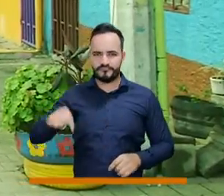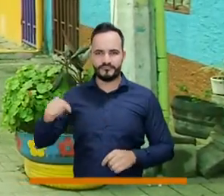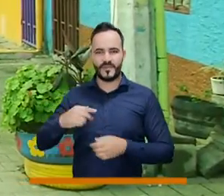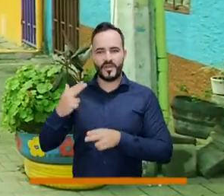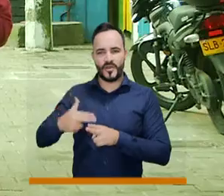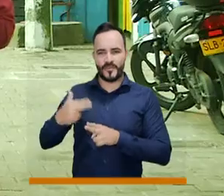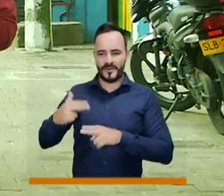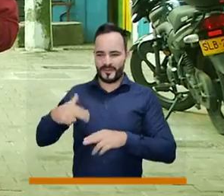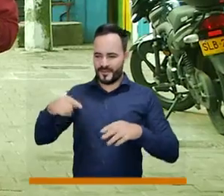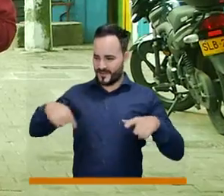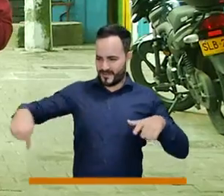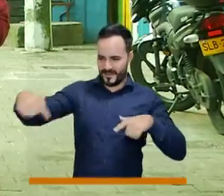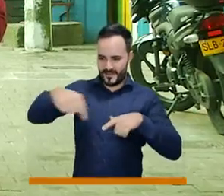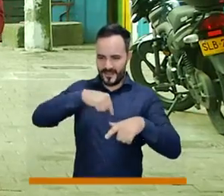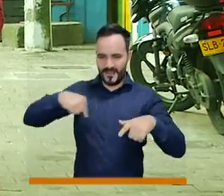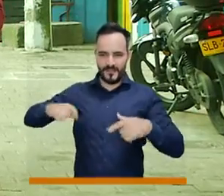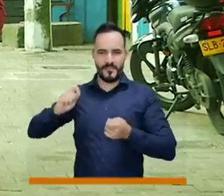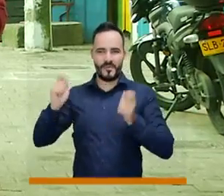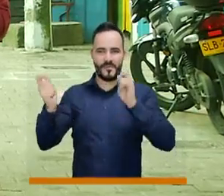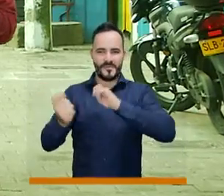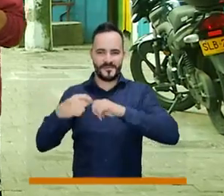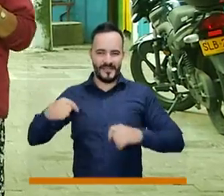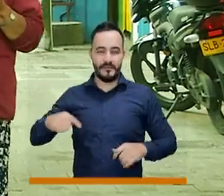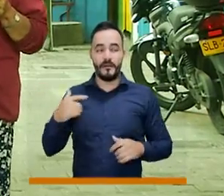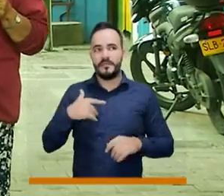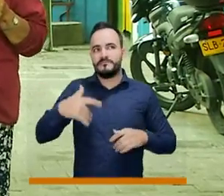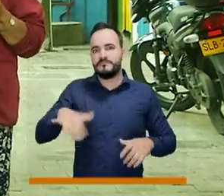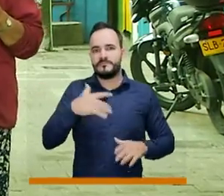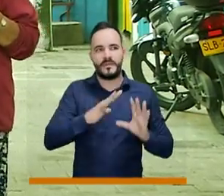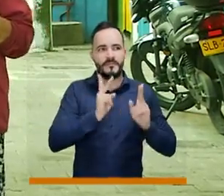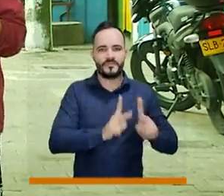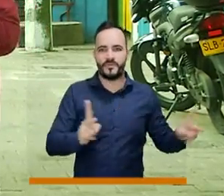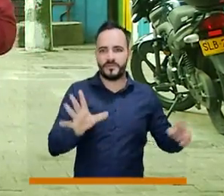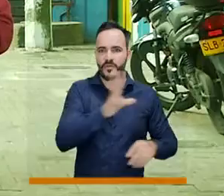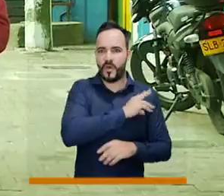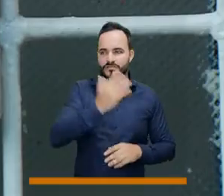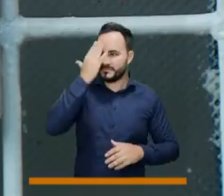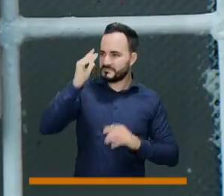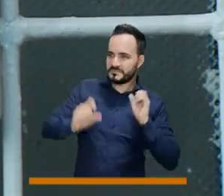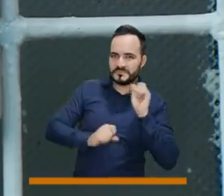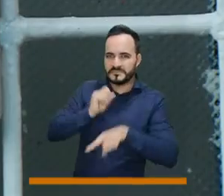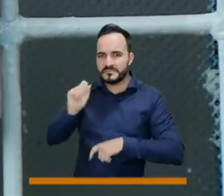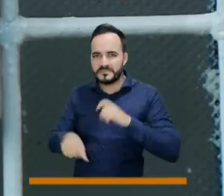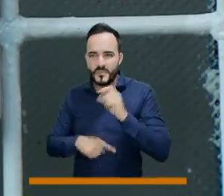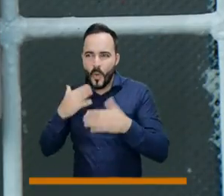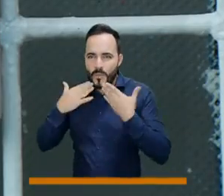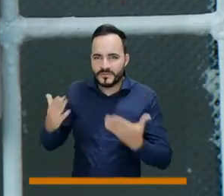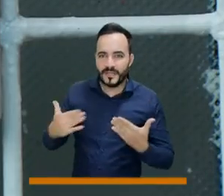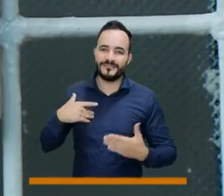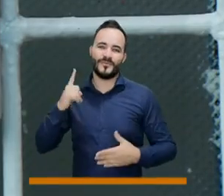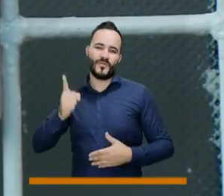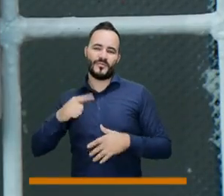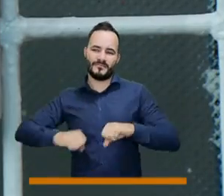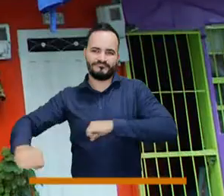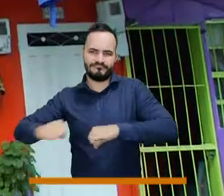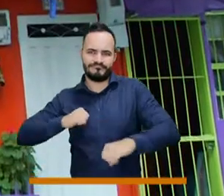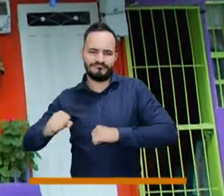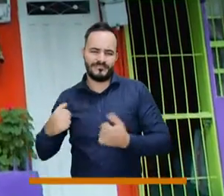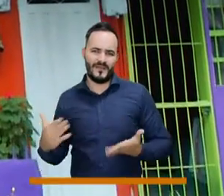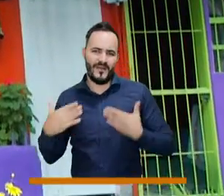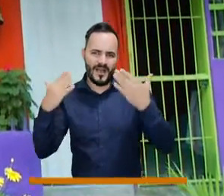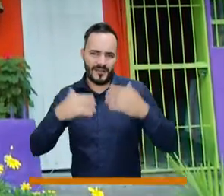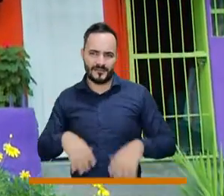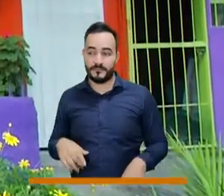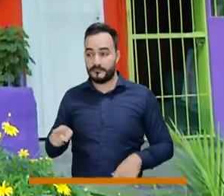todo el mundo se quiere interesar en la cuadra, porque ven que el trabajo es valioso, todo es hecho en puro reciclaje. Como lo ves, tenemos